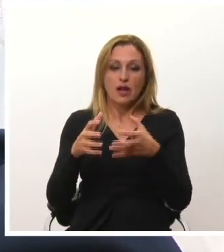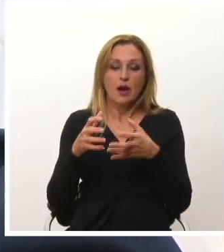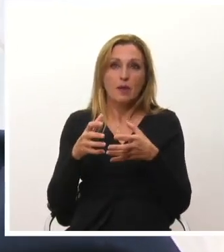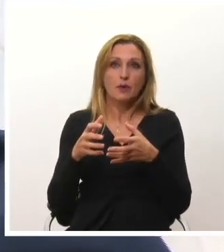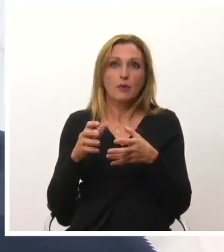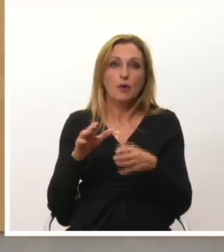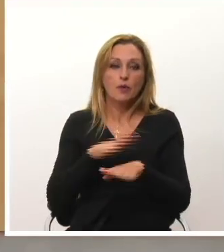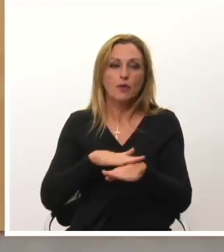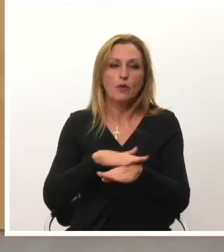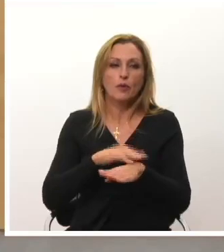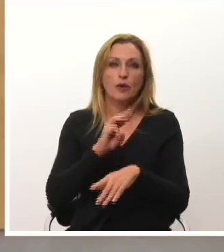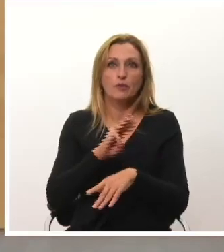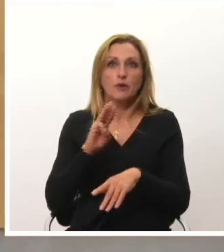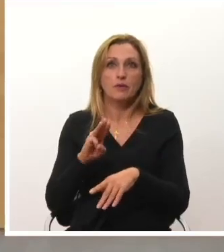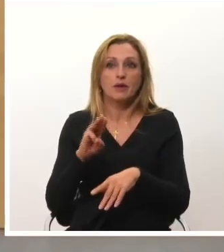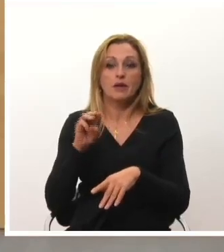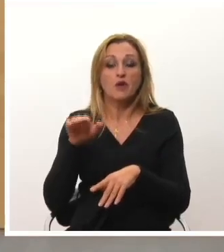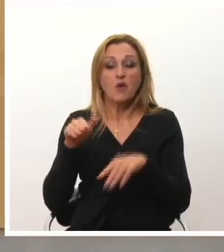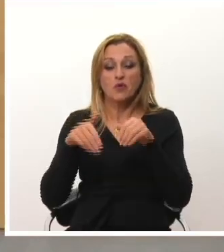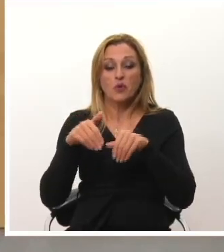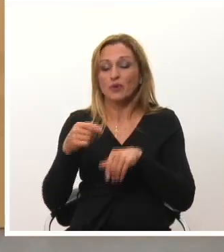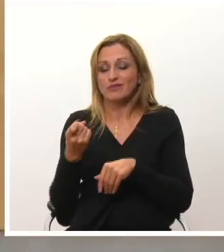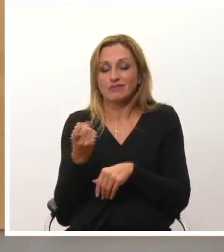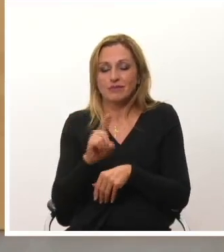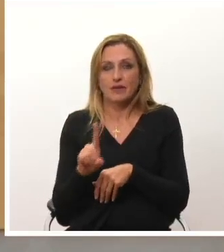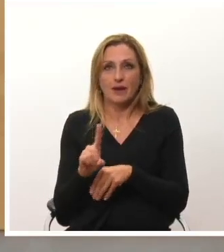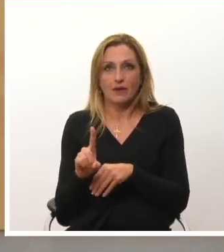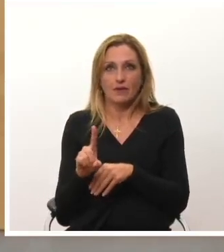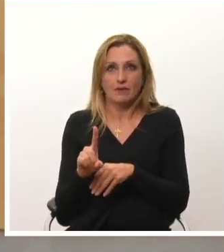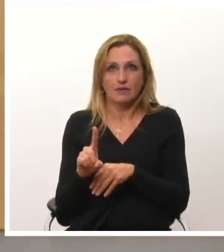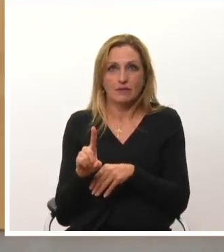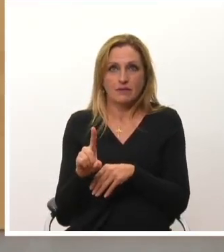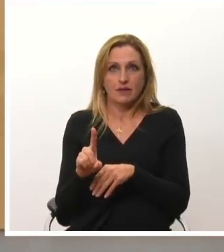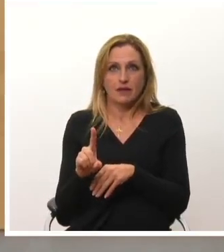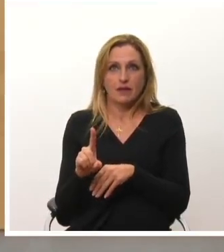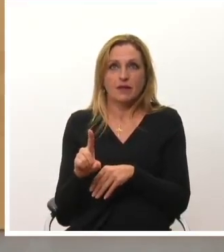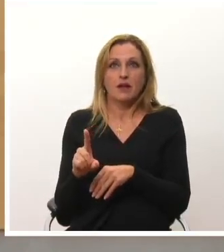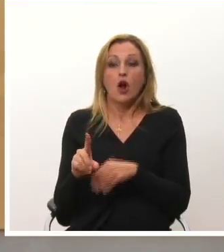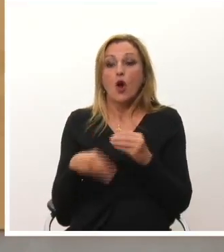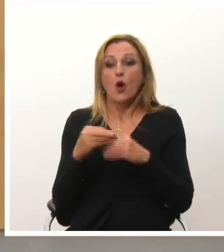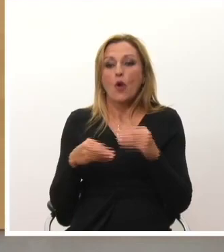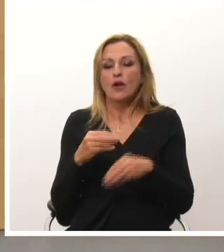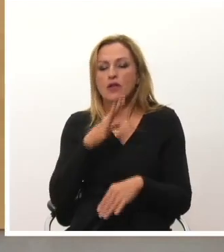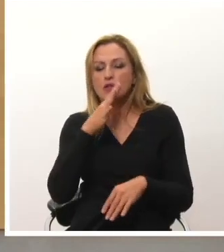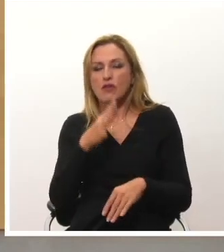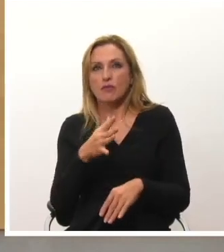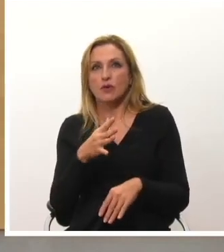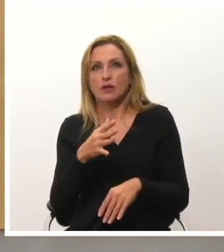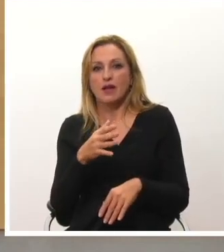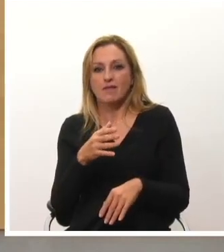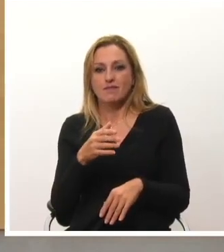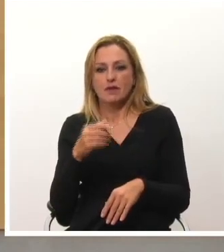popular que no necesitaba de sus votos que no necesitaba esos votos sino que lo hizo porque estaba convencido que era bueno